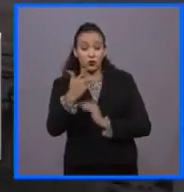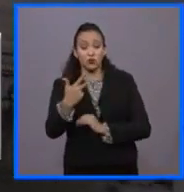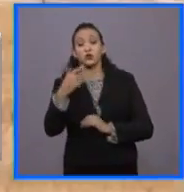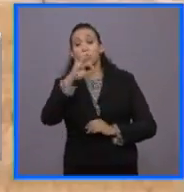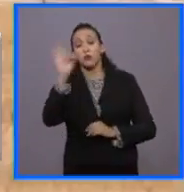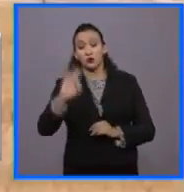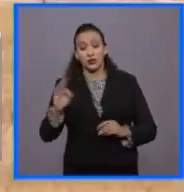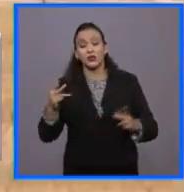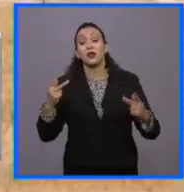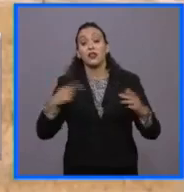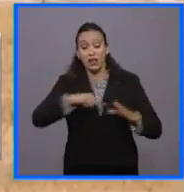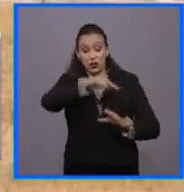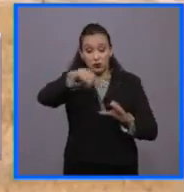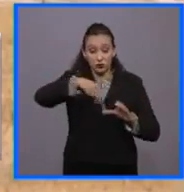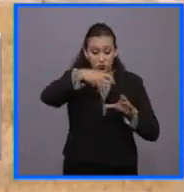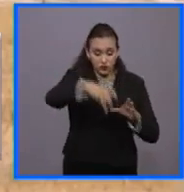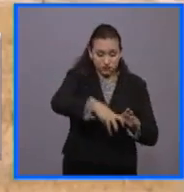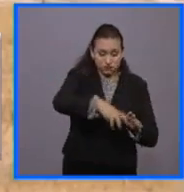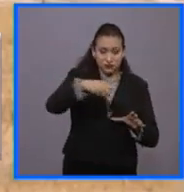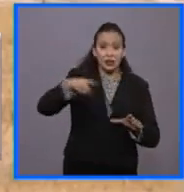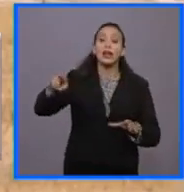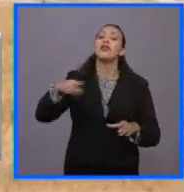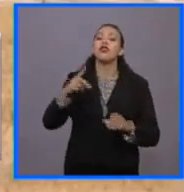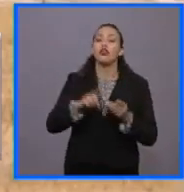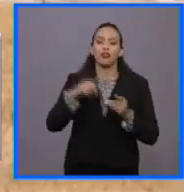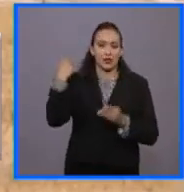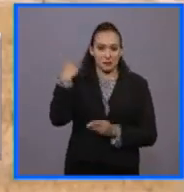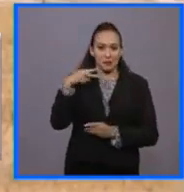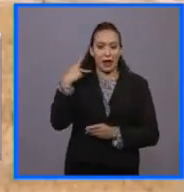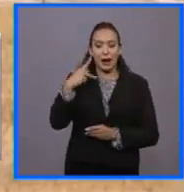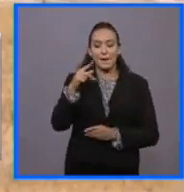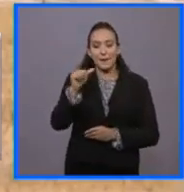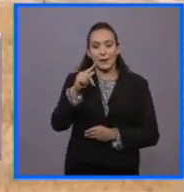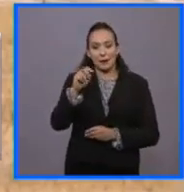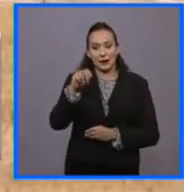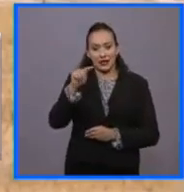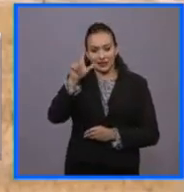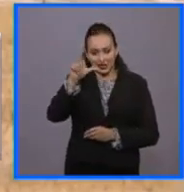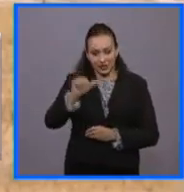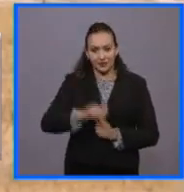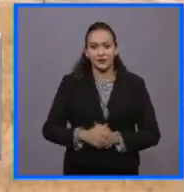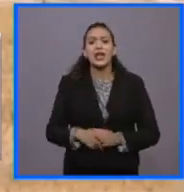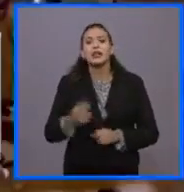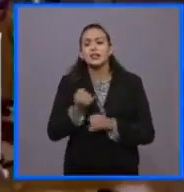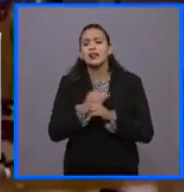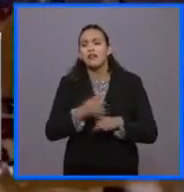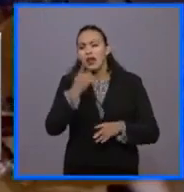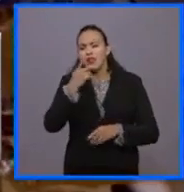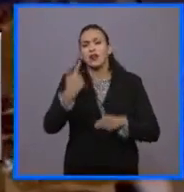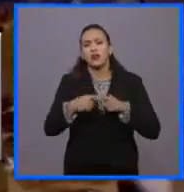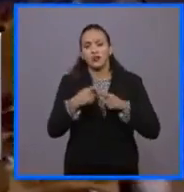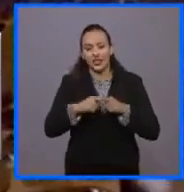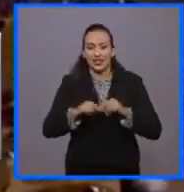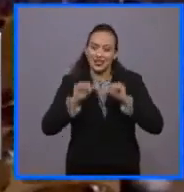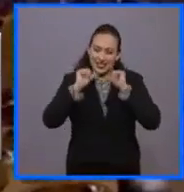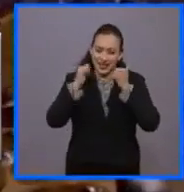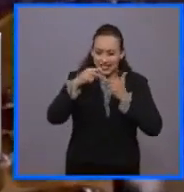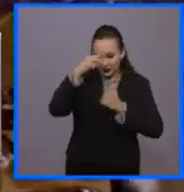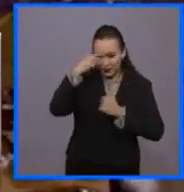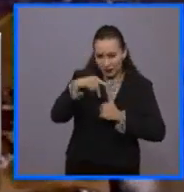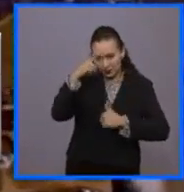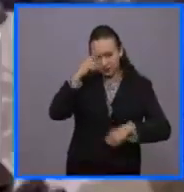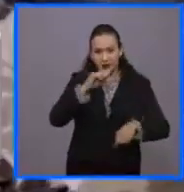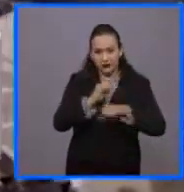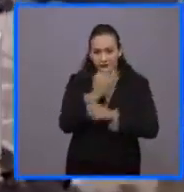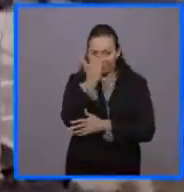56.8% de los pozos en el municipio de Papantla, Veracruz, de acuerdo con información de la Asociación Interamericana para la Defensa